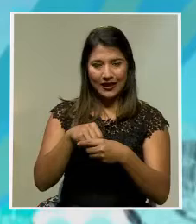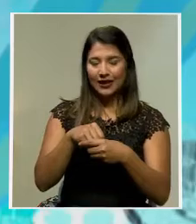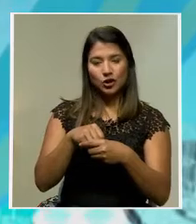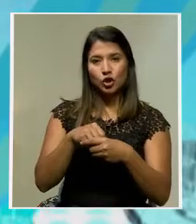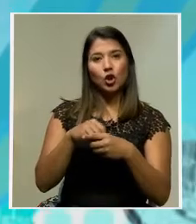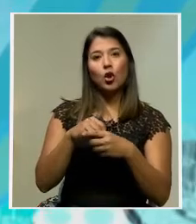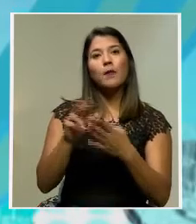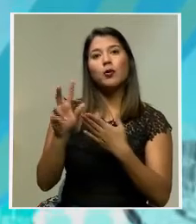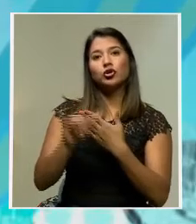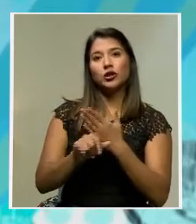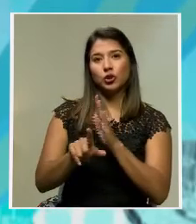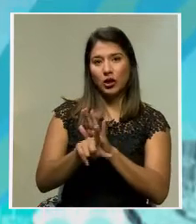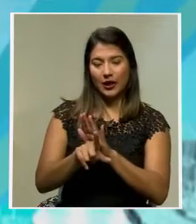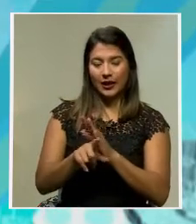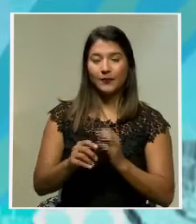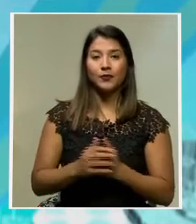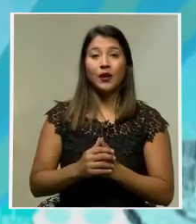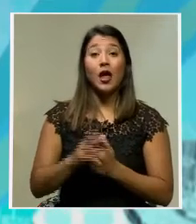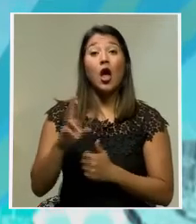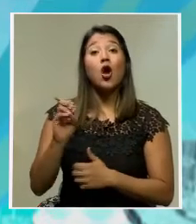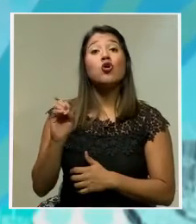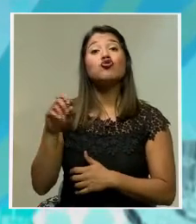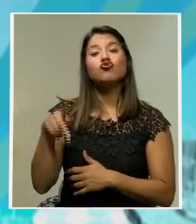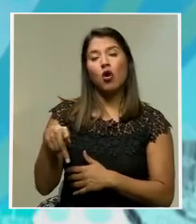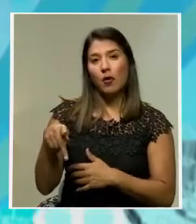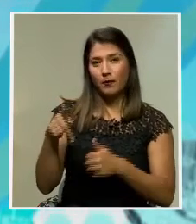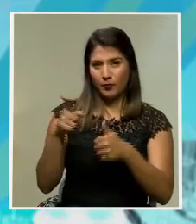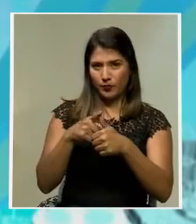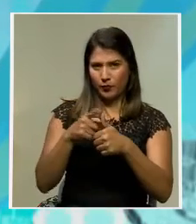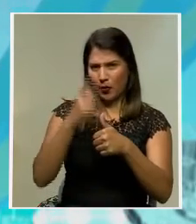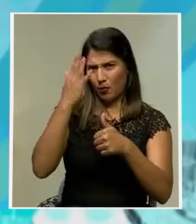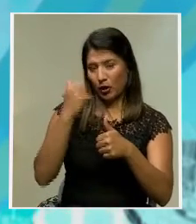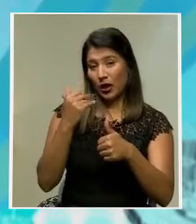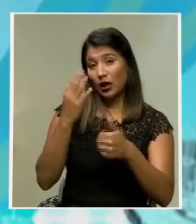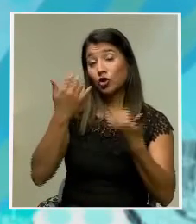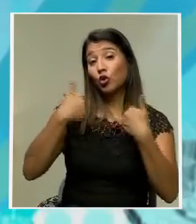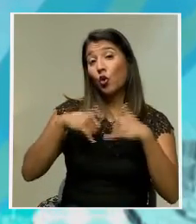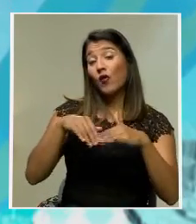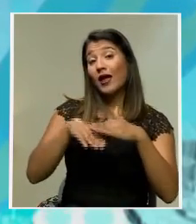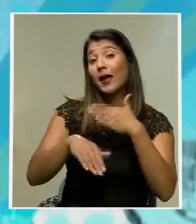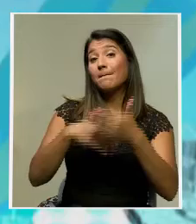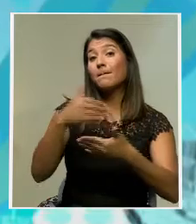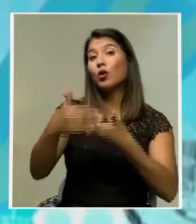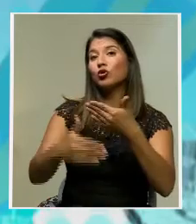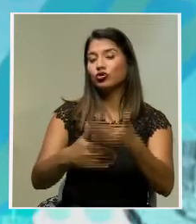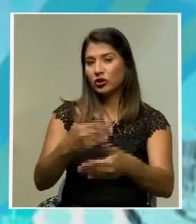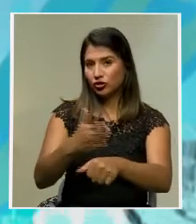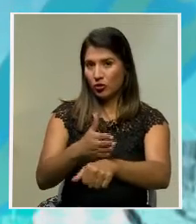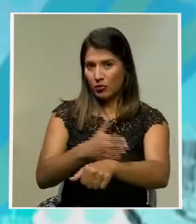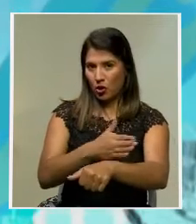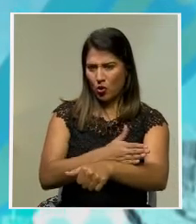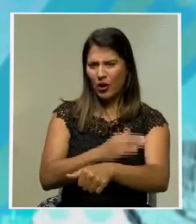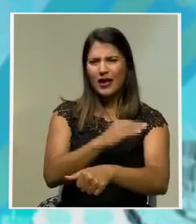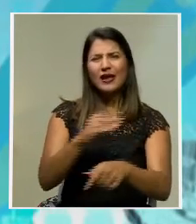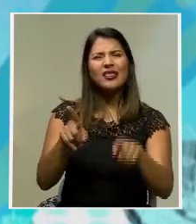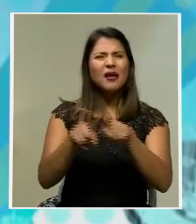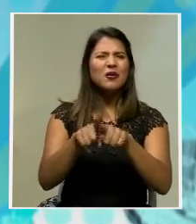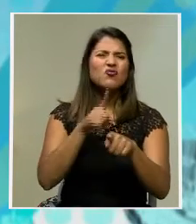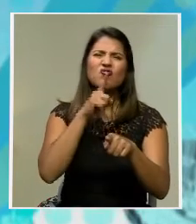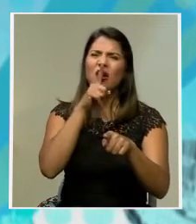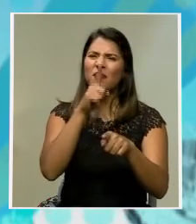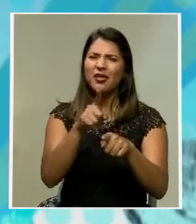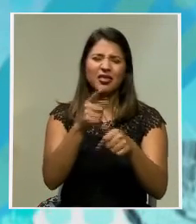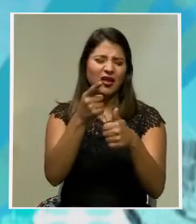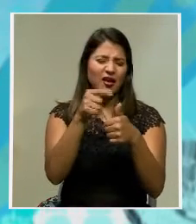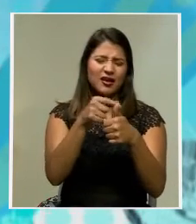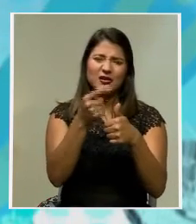de este proyecto de ley. El ROP básicamente porque todavía está en proceso de maduración y además las pensiones son muy bajas en ese